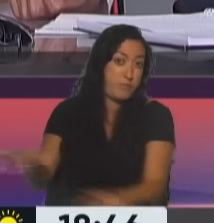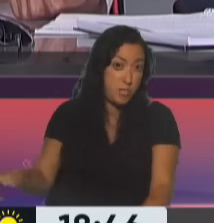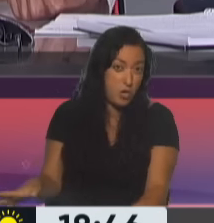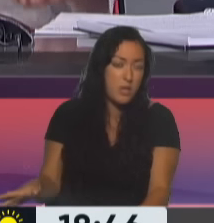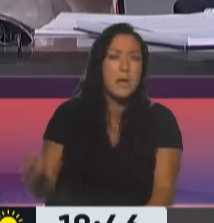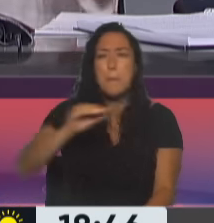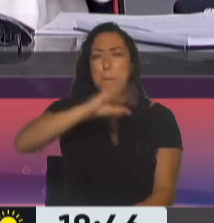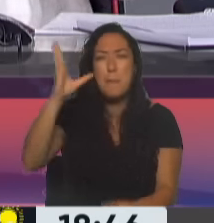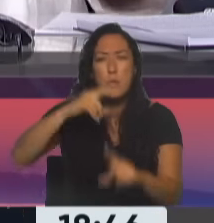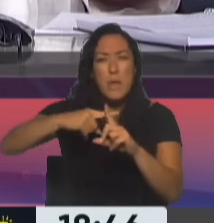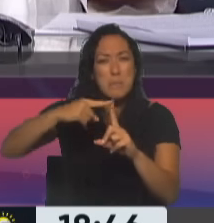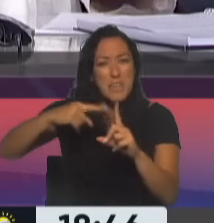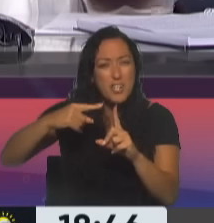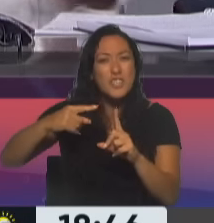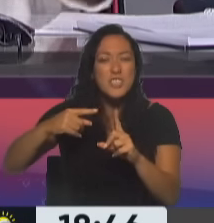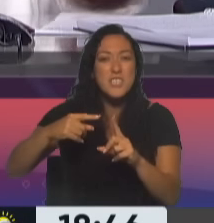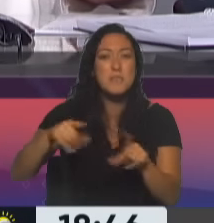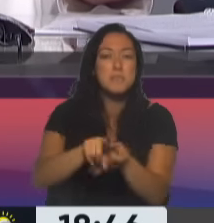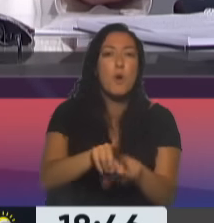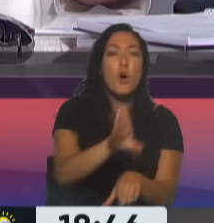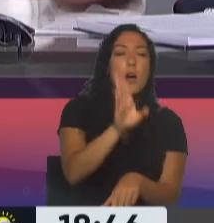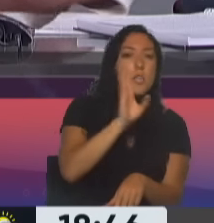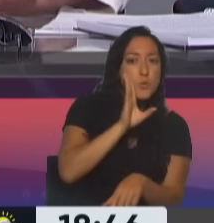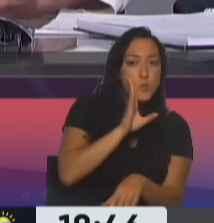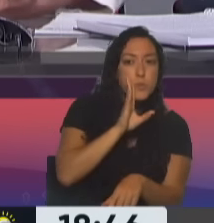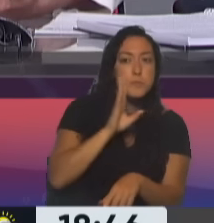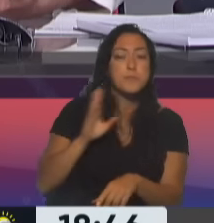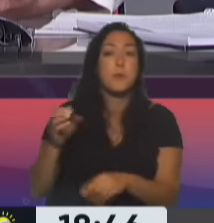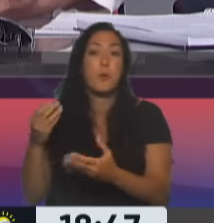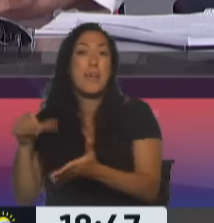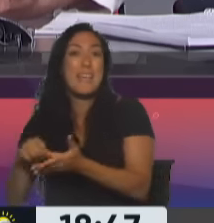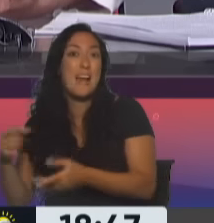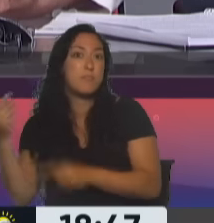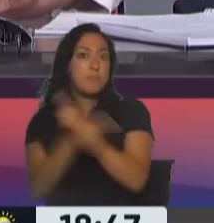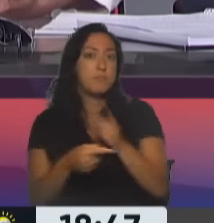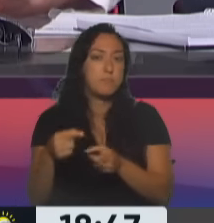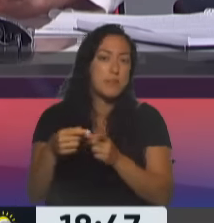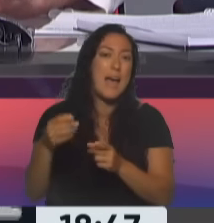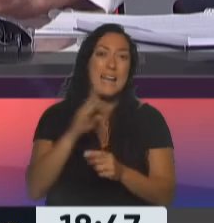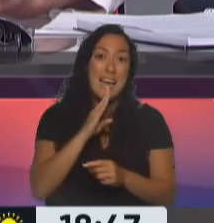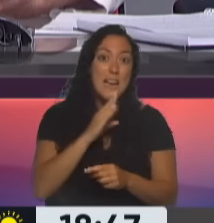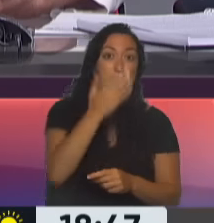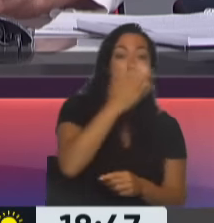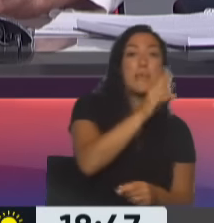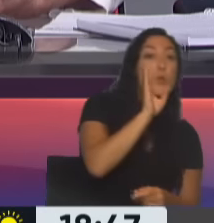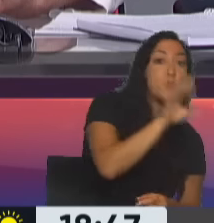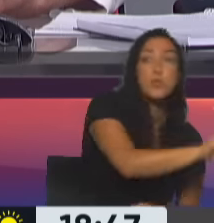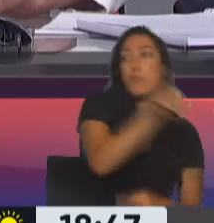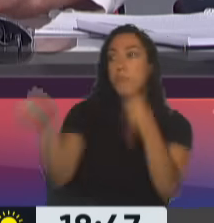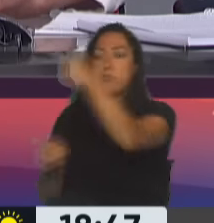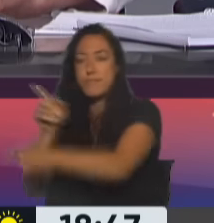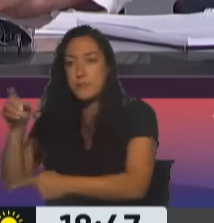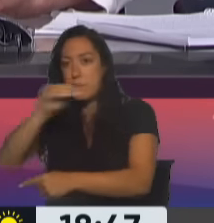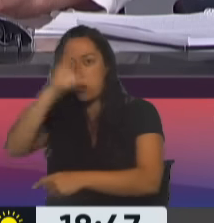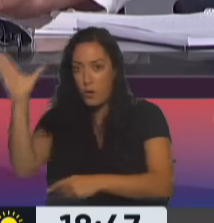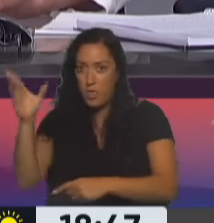martillo de medianoche cuando fue la respuesta norteamericana al ataque iraní justamente a Israel. Ahora, perdón, Pablo, un detalle.